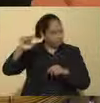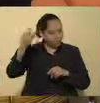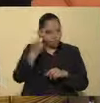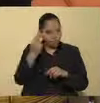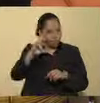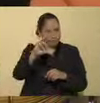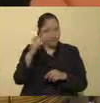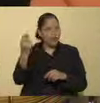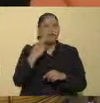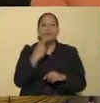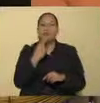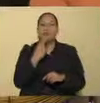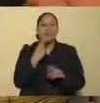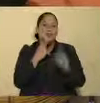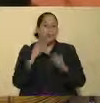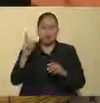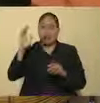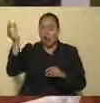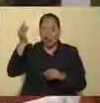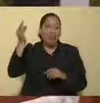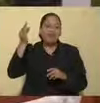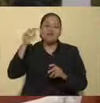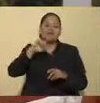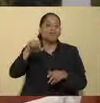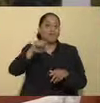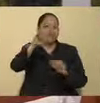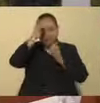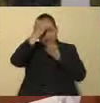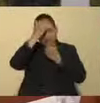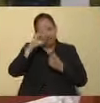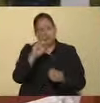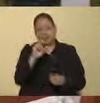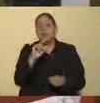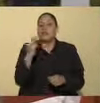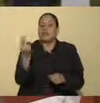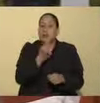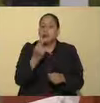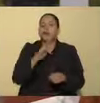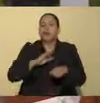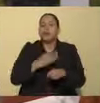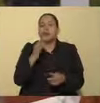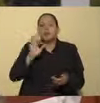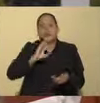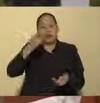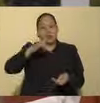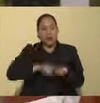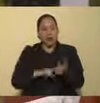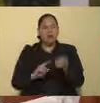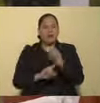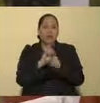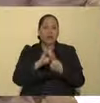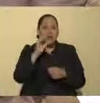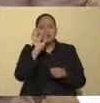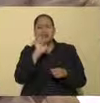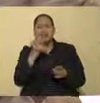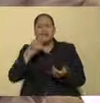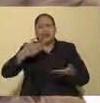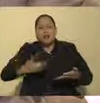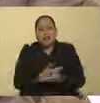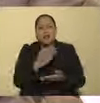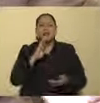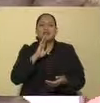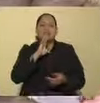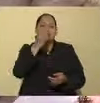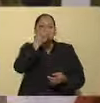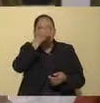va a resultar como Dios manda, como debe ser. Tiene que ser porque tenemos un problema inherente, que queremos mejorar nuestro